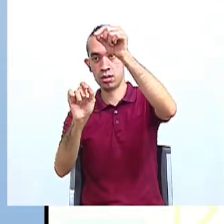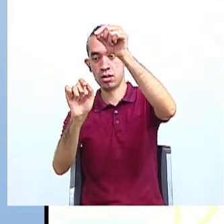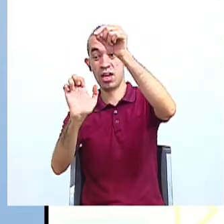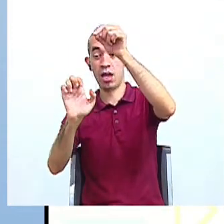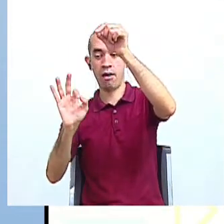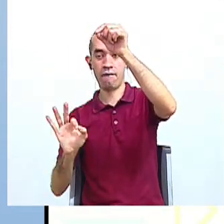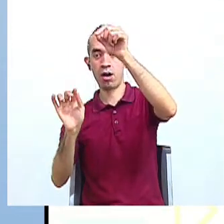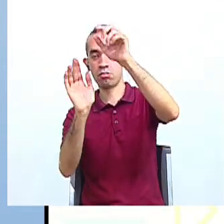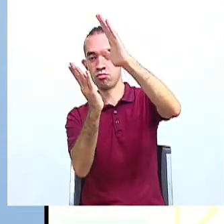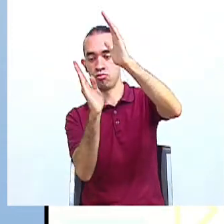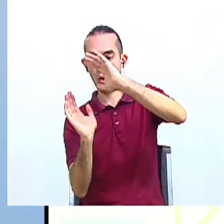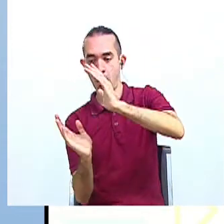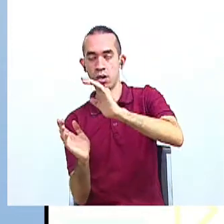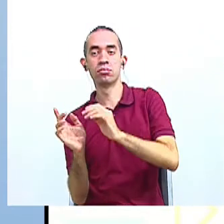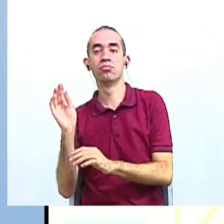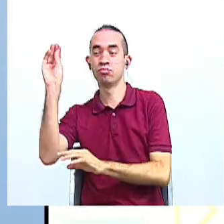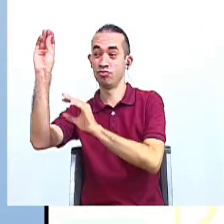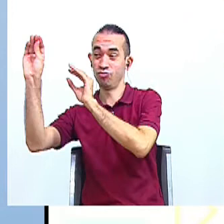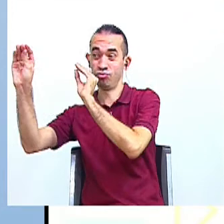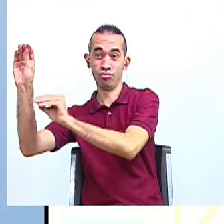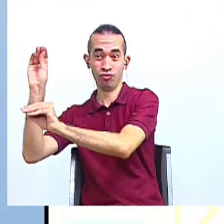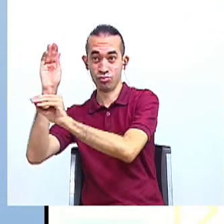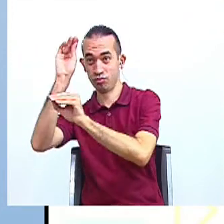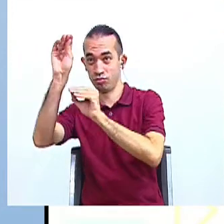EF. También